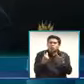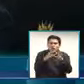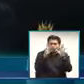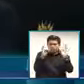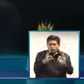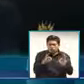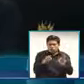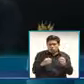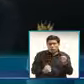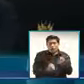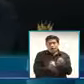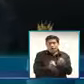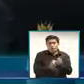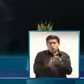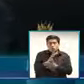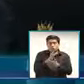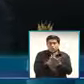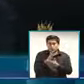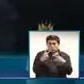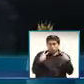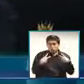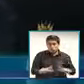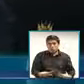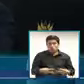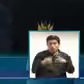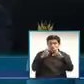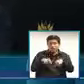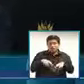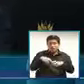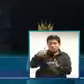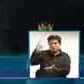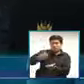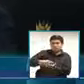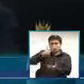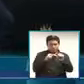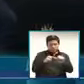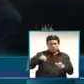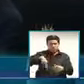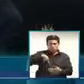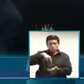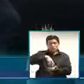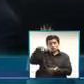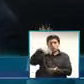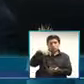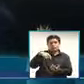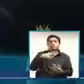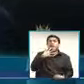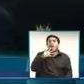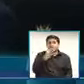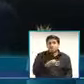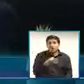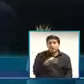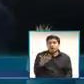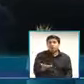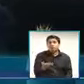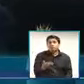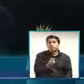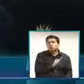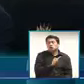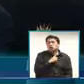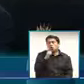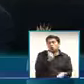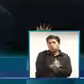en favor de los Derechos Humanos de las personas condenadas a la pena de muerte Lo que sí es cierto es que es